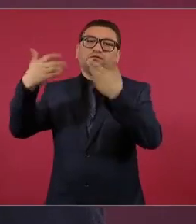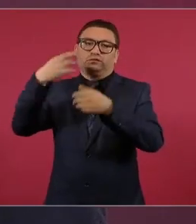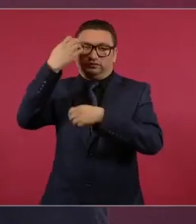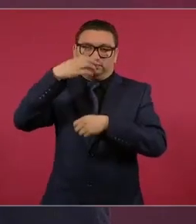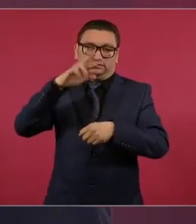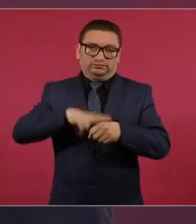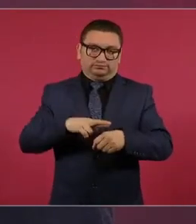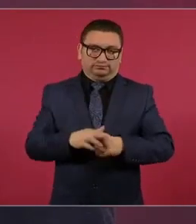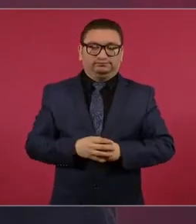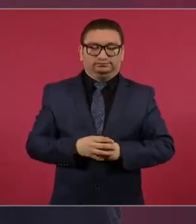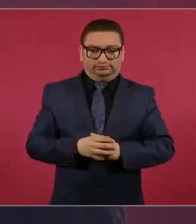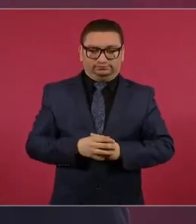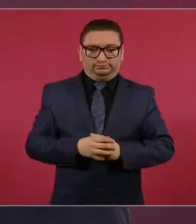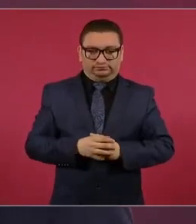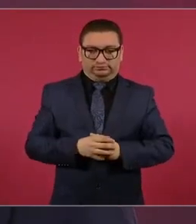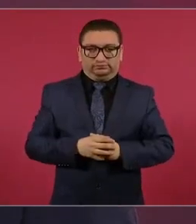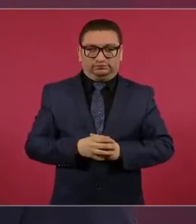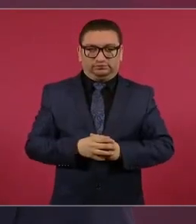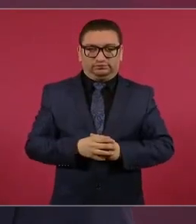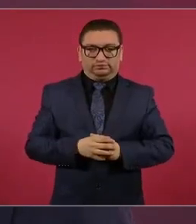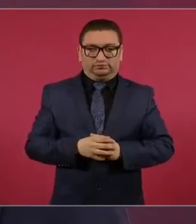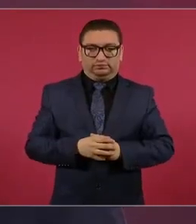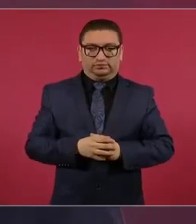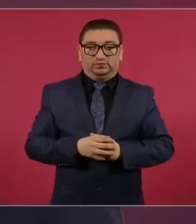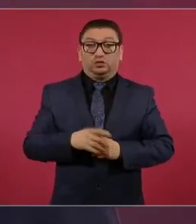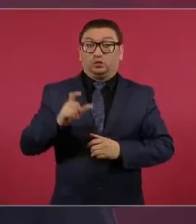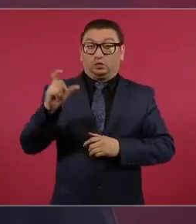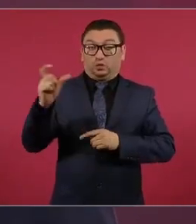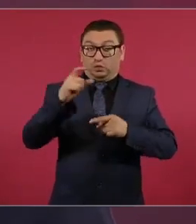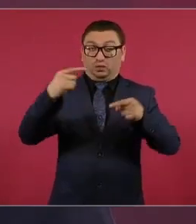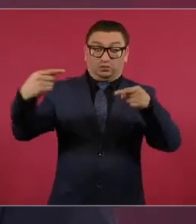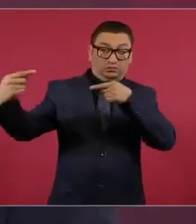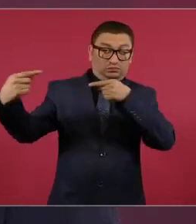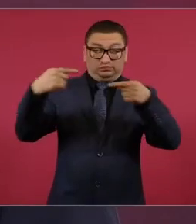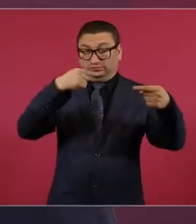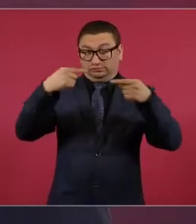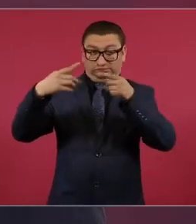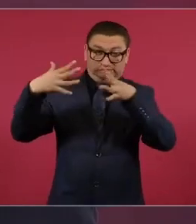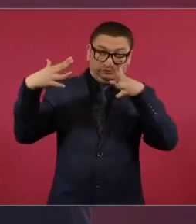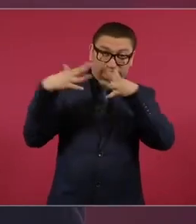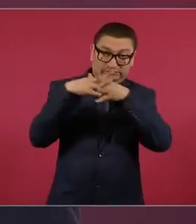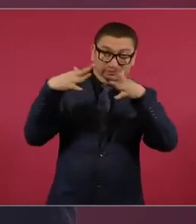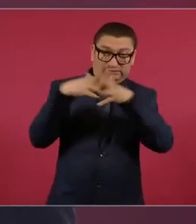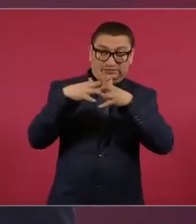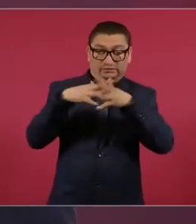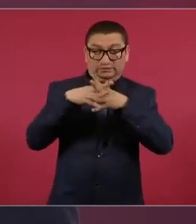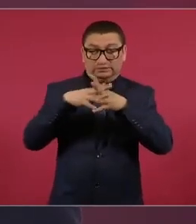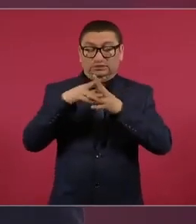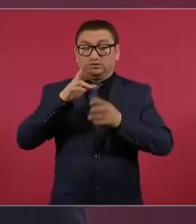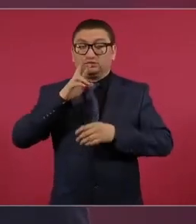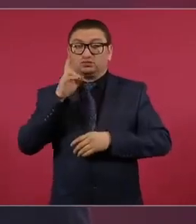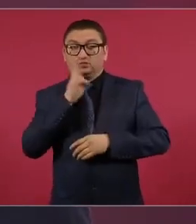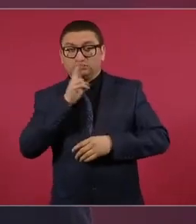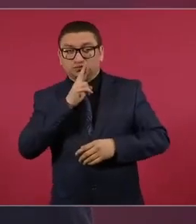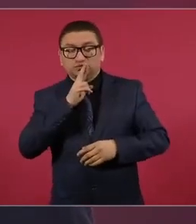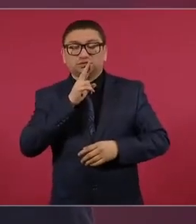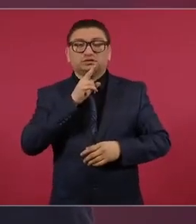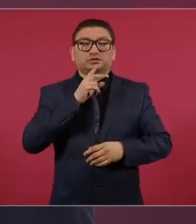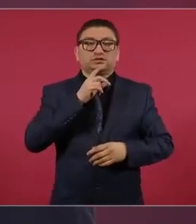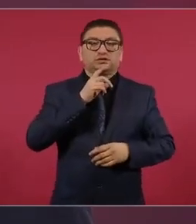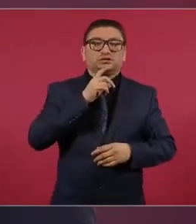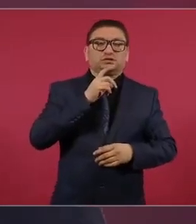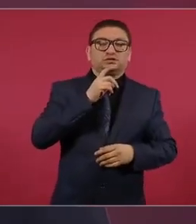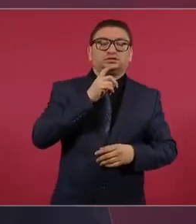gas al originarse el conflicto la guerra entre Rusia